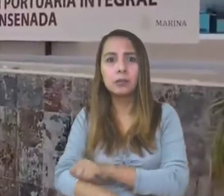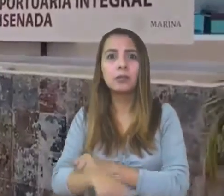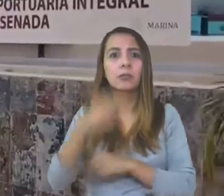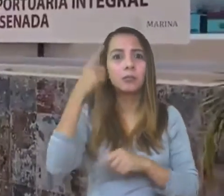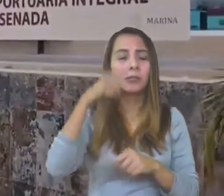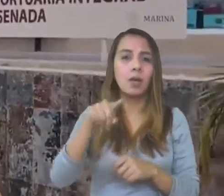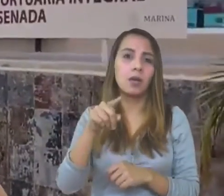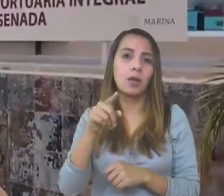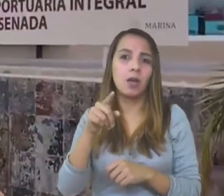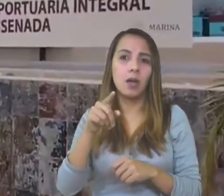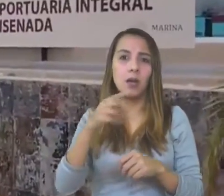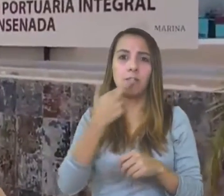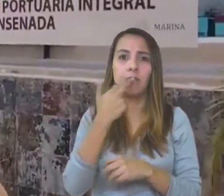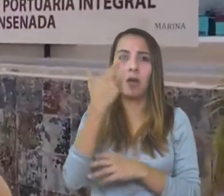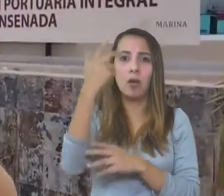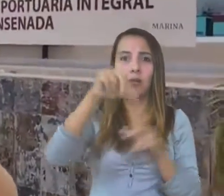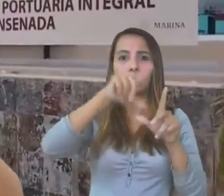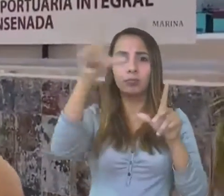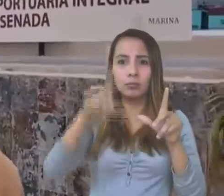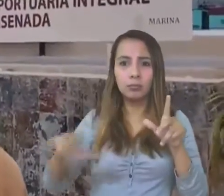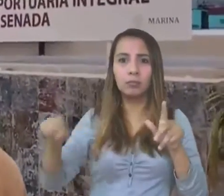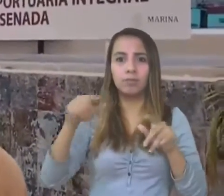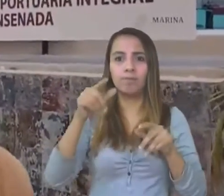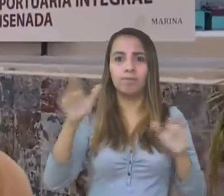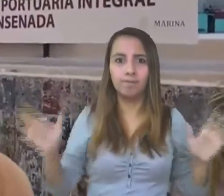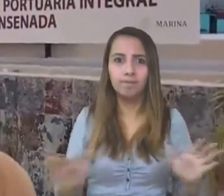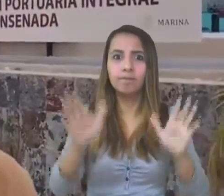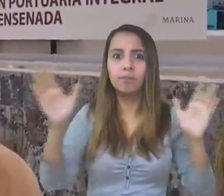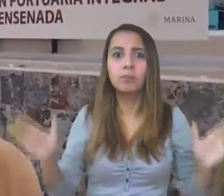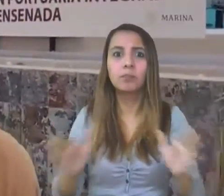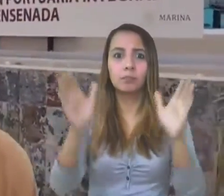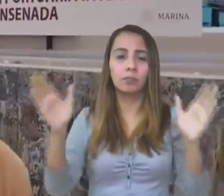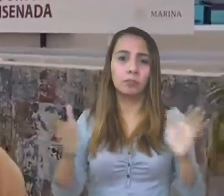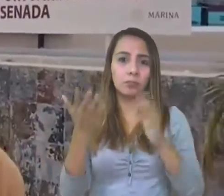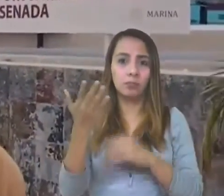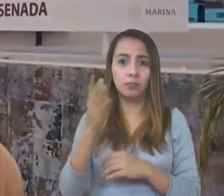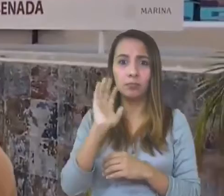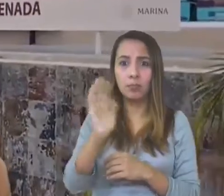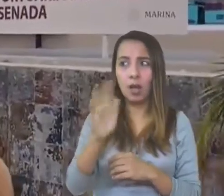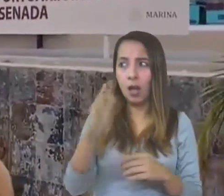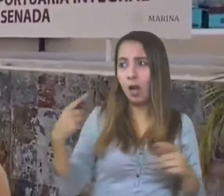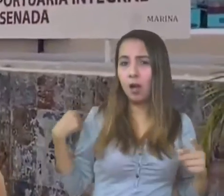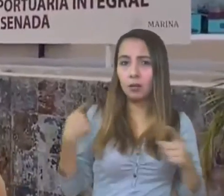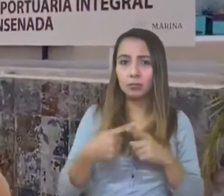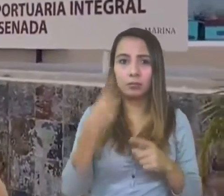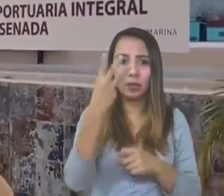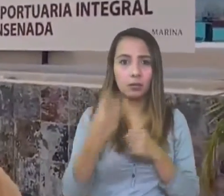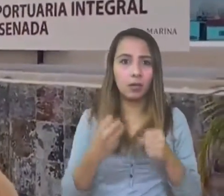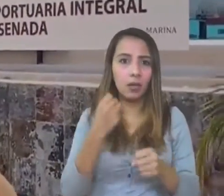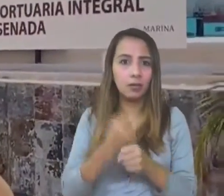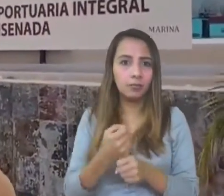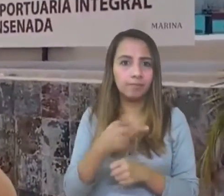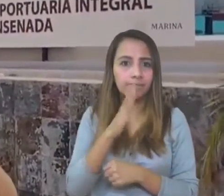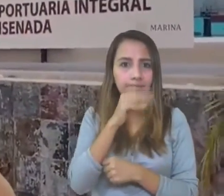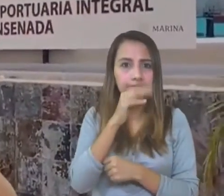denunciemos, que apuchemos el elefante entre todos, y ya va medio sexenio y nos preocupa. Entonces tiene